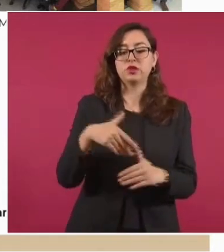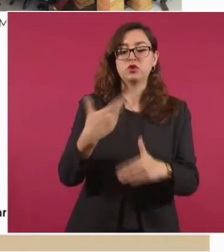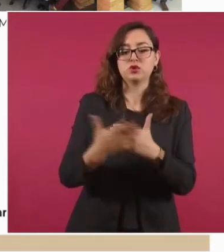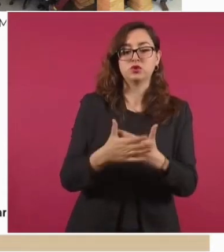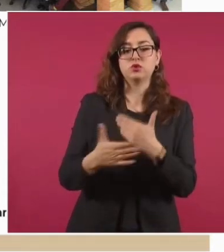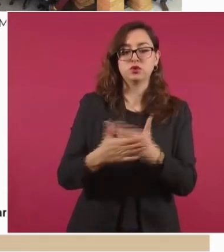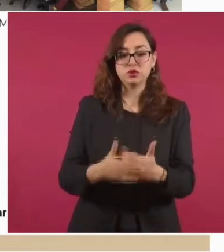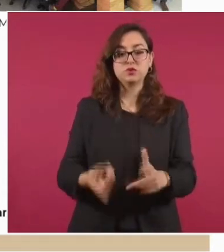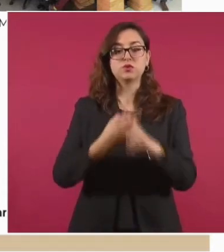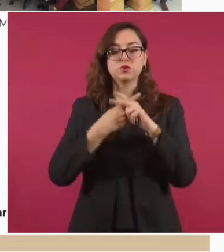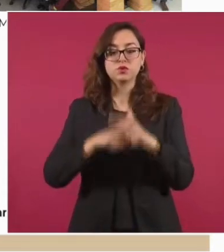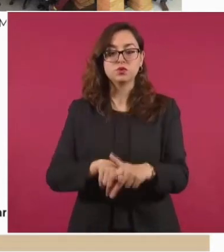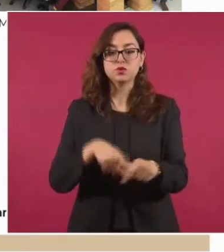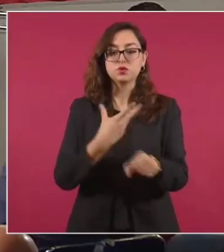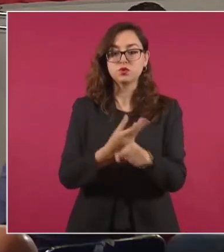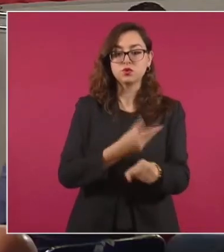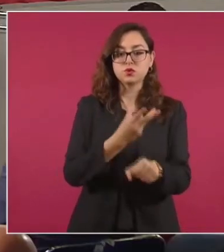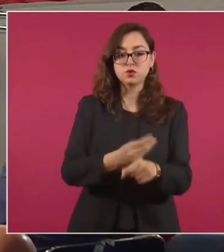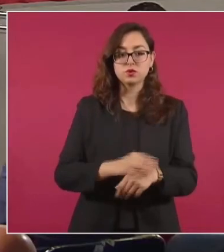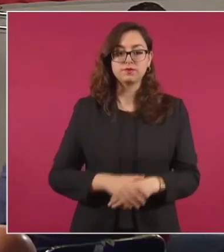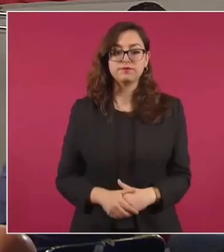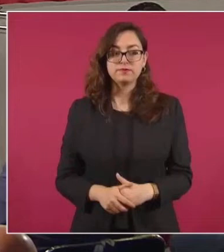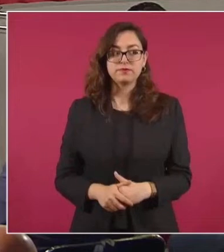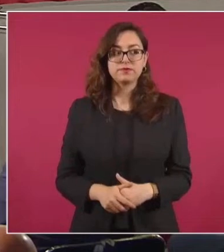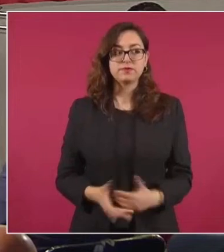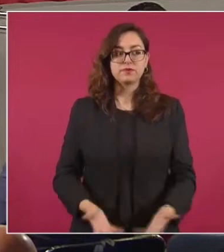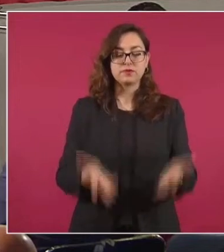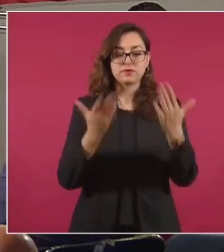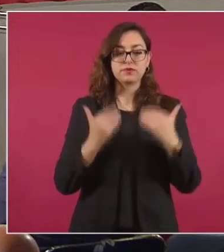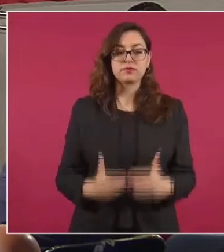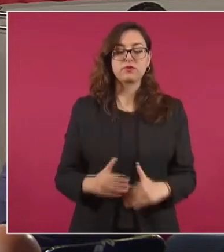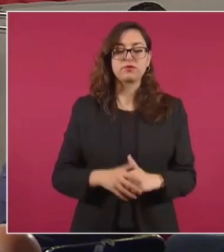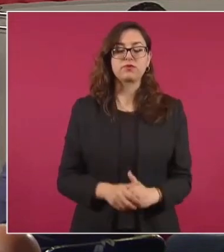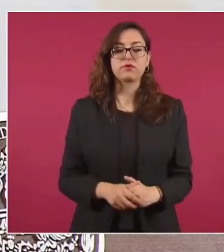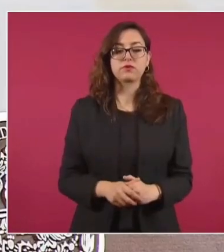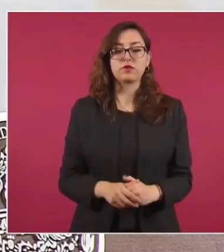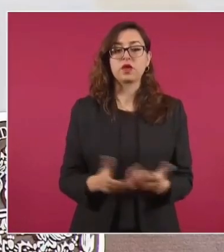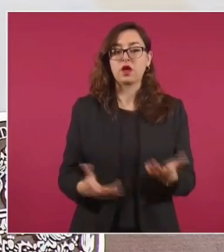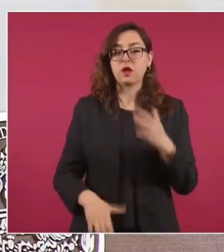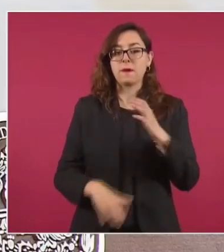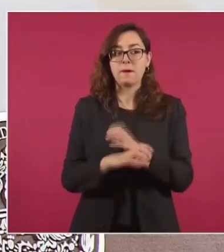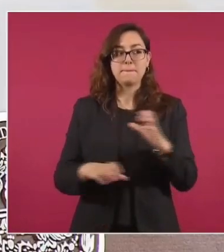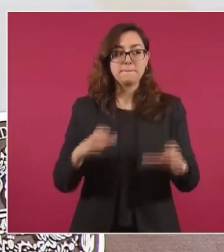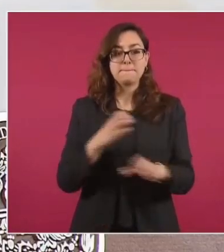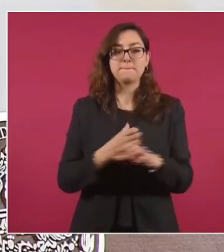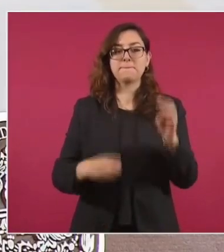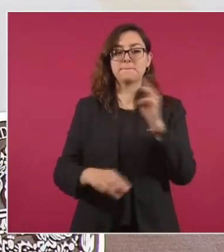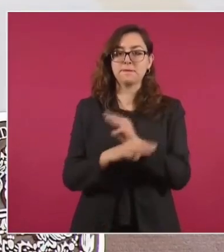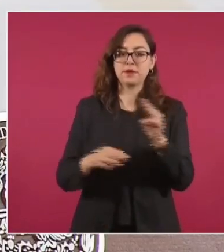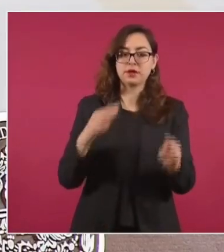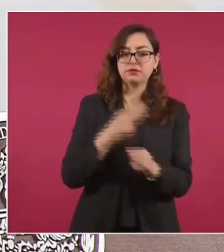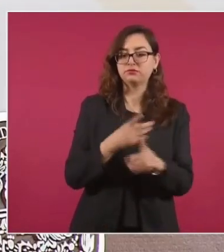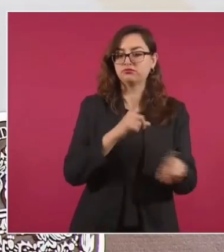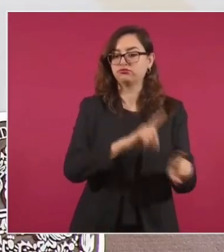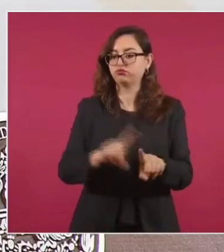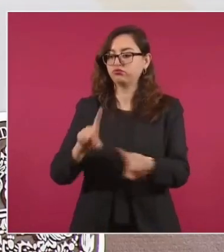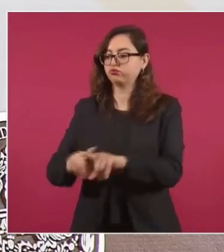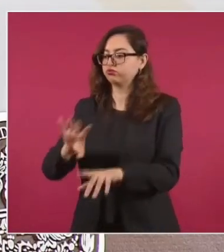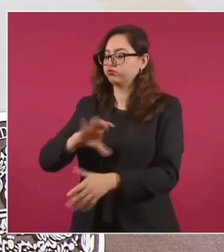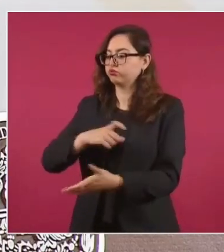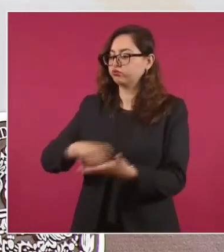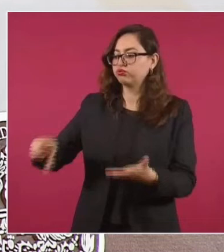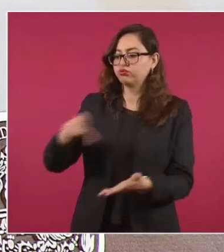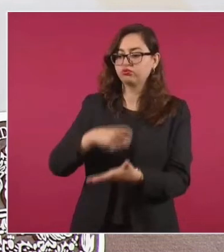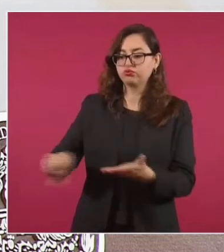poderlas también rehabilitar. En cuanto al equipamiento, estamos en el proceso de consolidación de la necesidad de equipo en